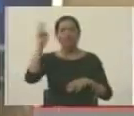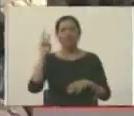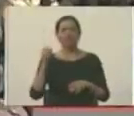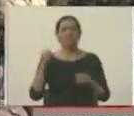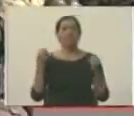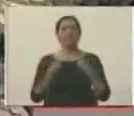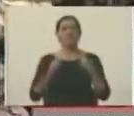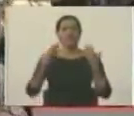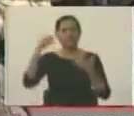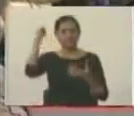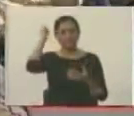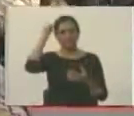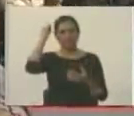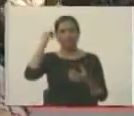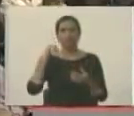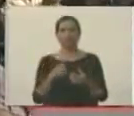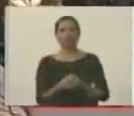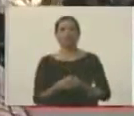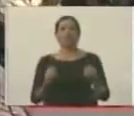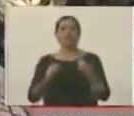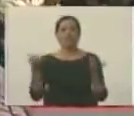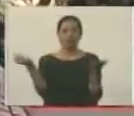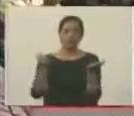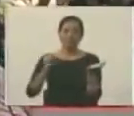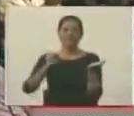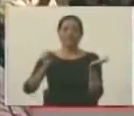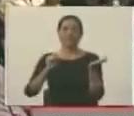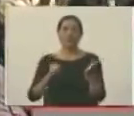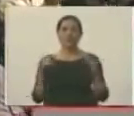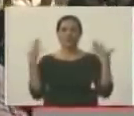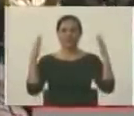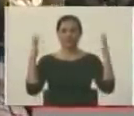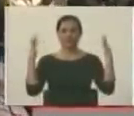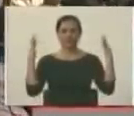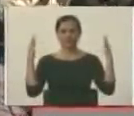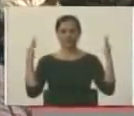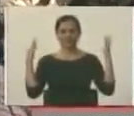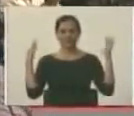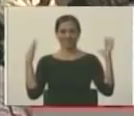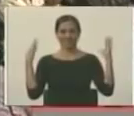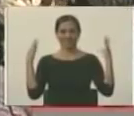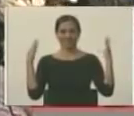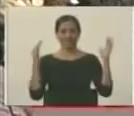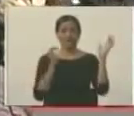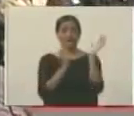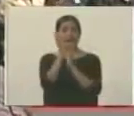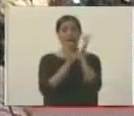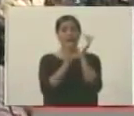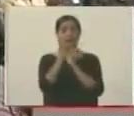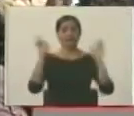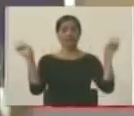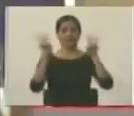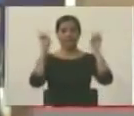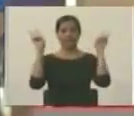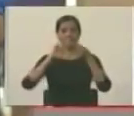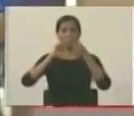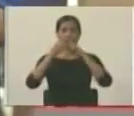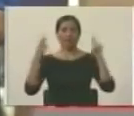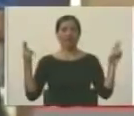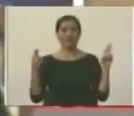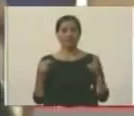Yaracuy. Que viva Yaracuy. Que viva el mazo dando. Que viva. A abril de victoria. Y de paz.